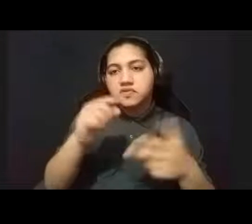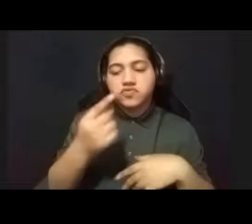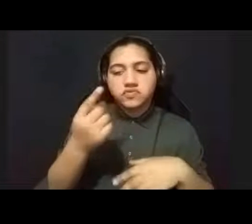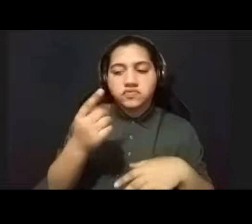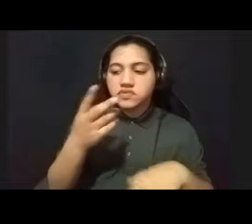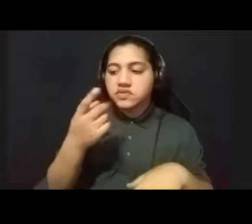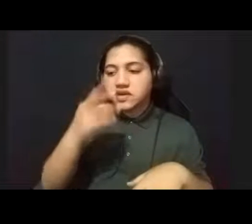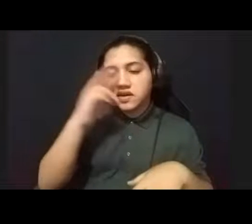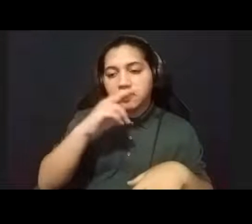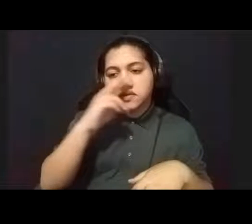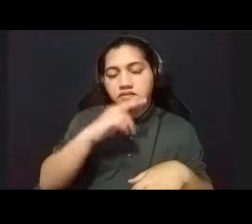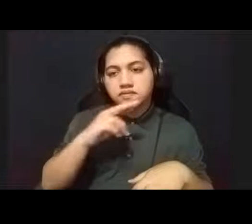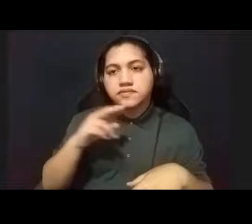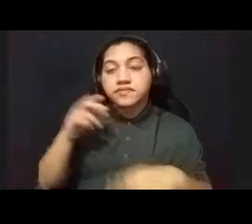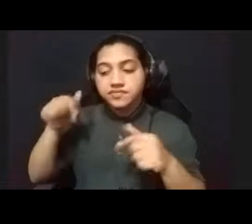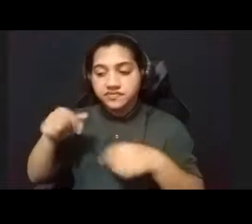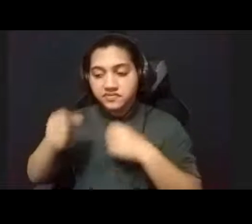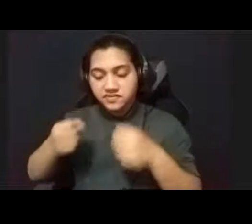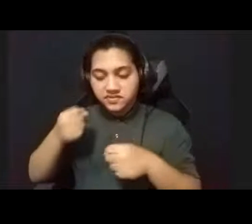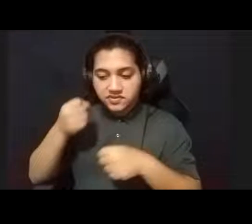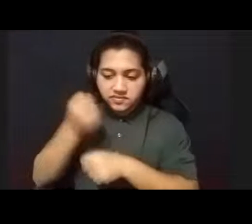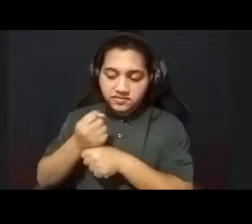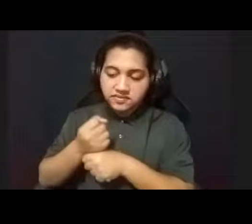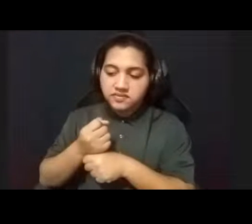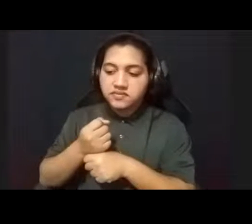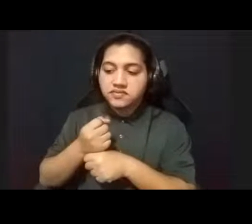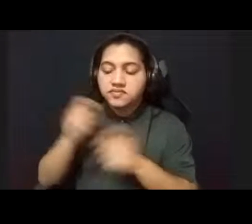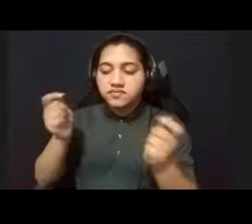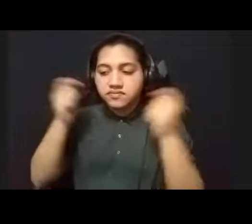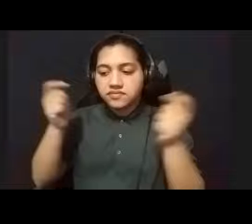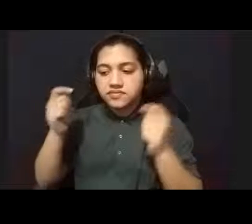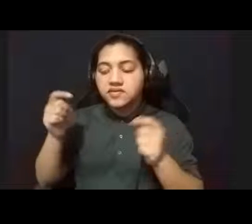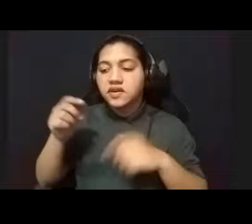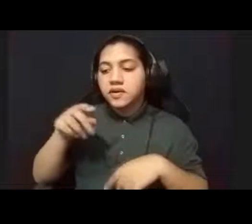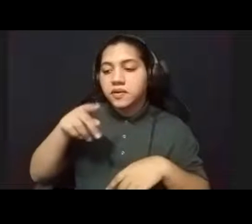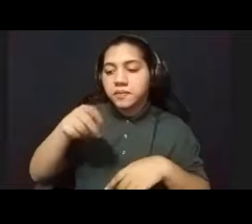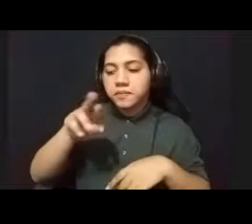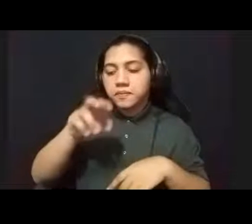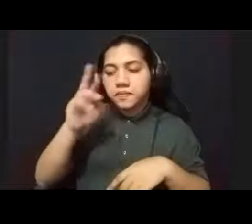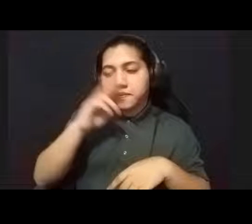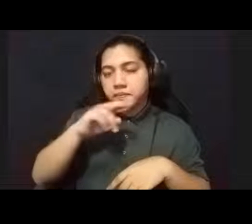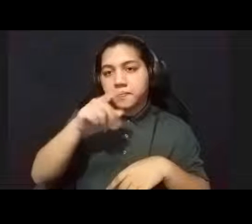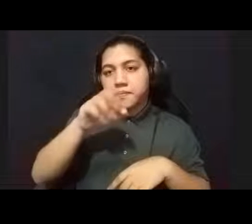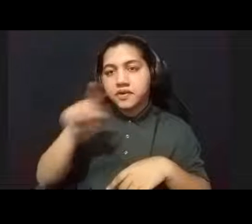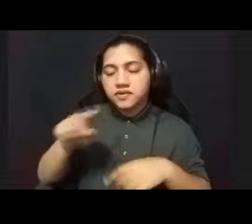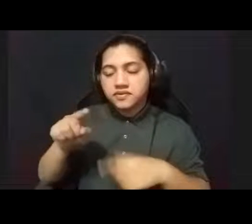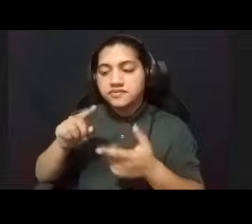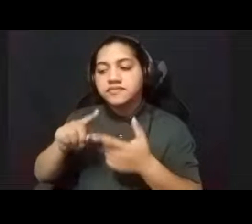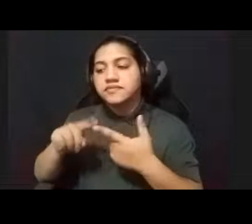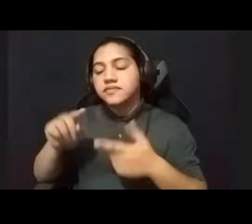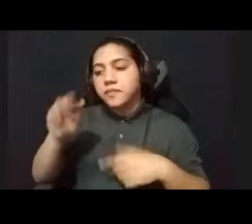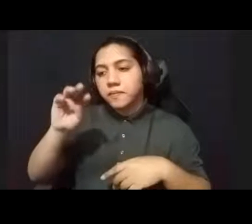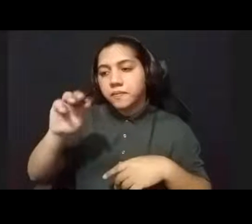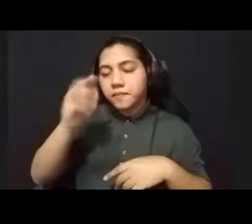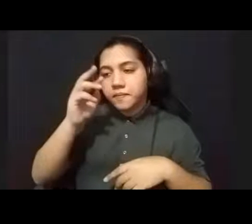se celebra la publicación del libro de Pérez y Martina, que fue en 1932, escrito por la